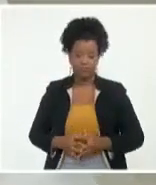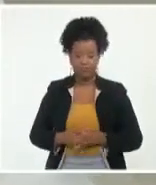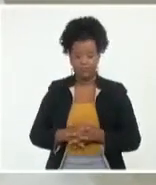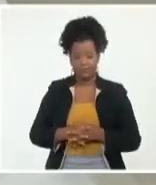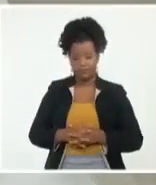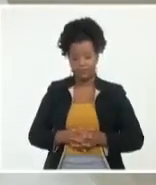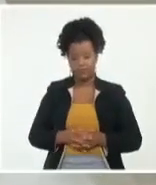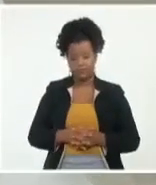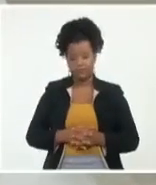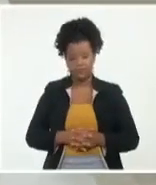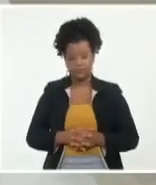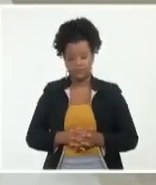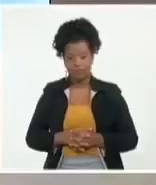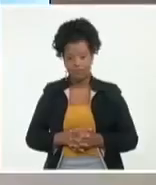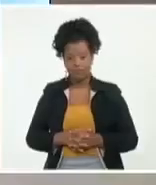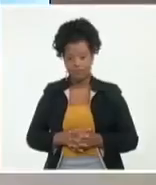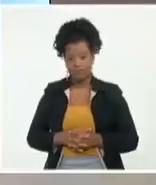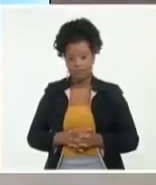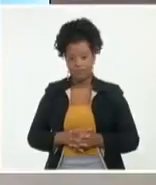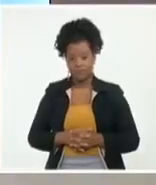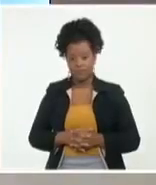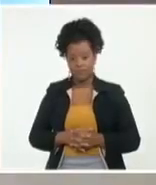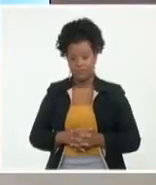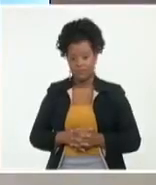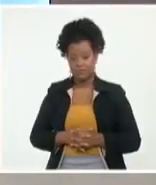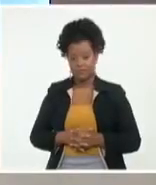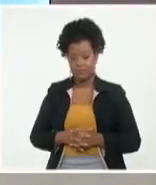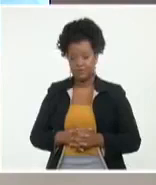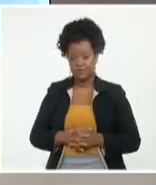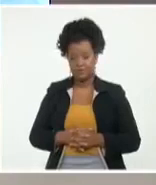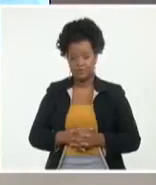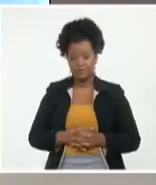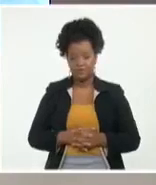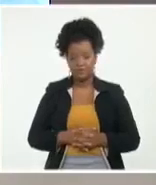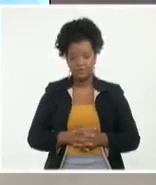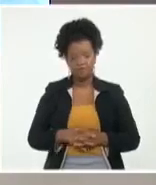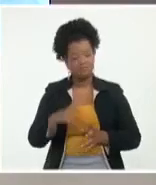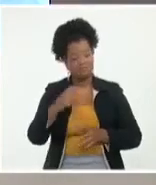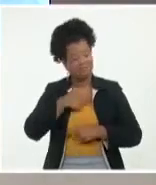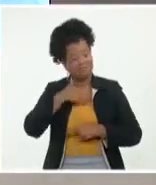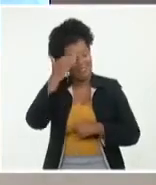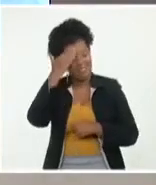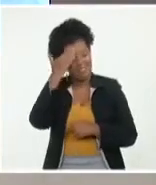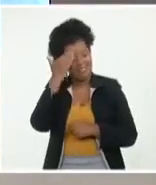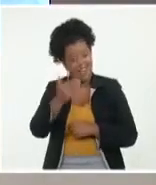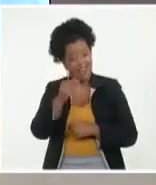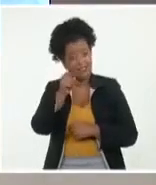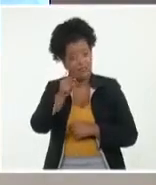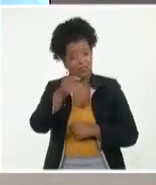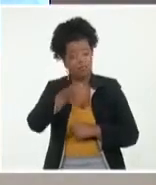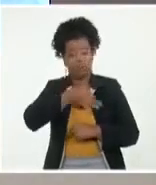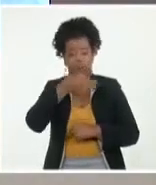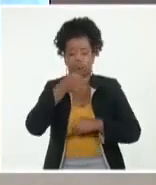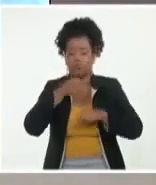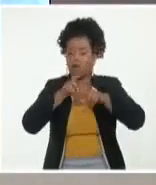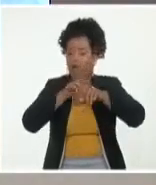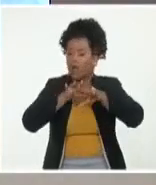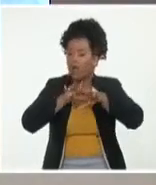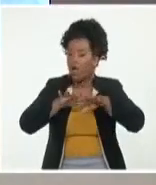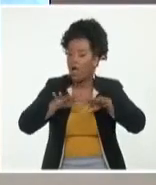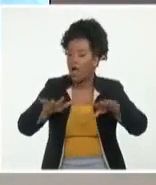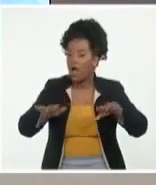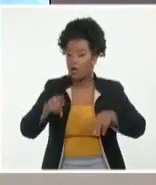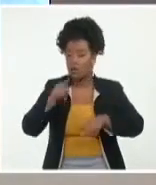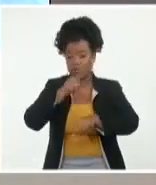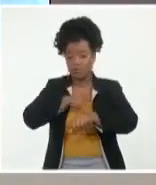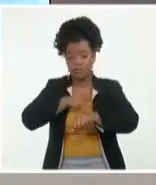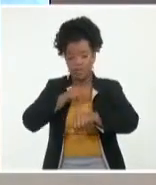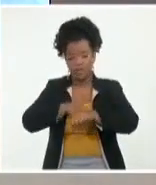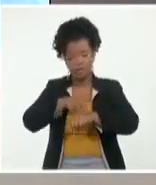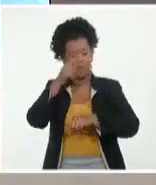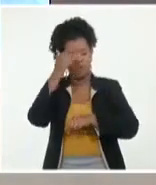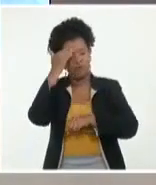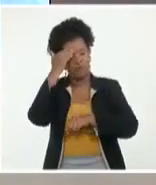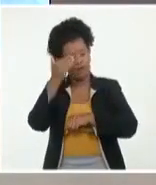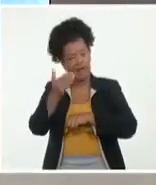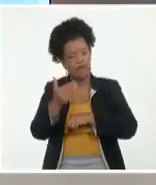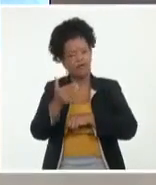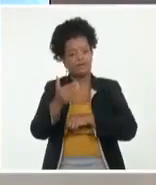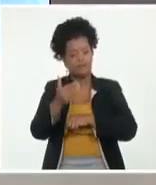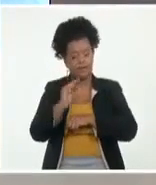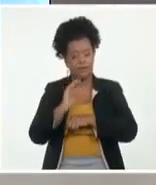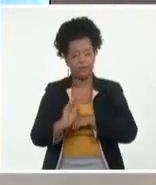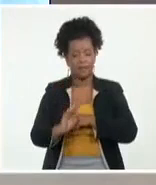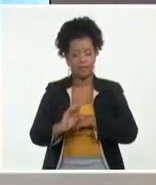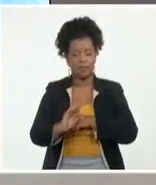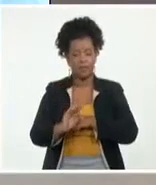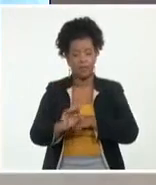en ensayos clínicos. Yo le agradezco muchísimo la aclaración tan precisa y su tiempo, doctora, en medio de este ensayo, que se